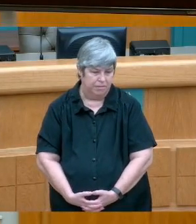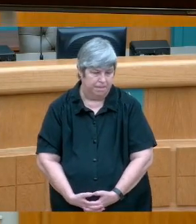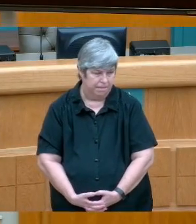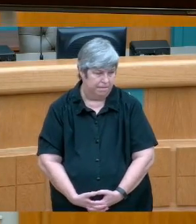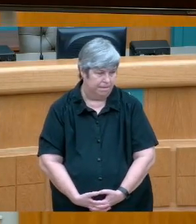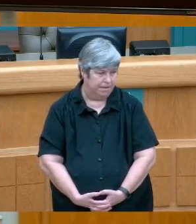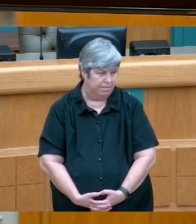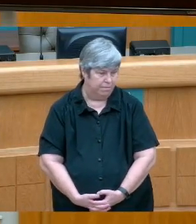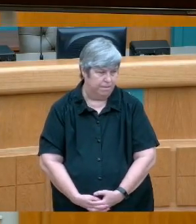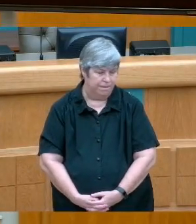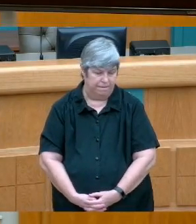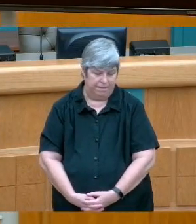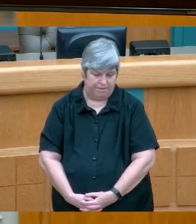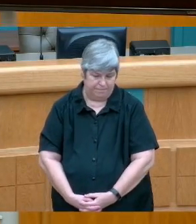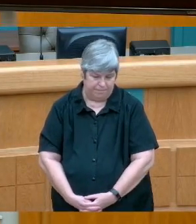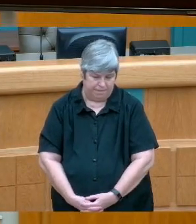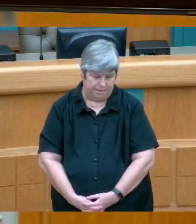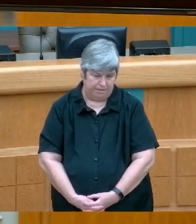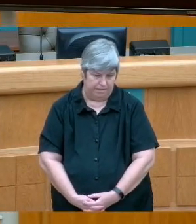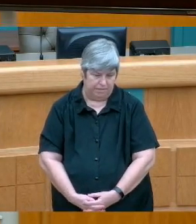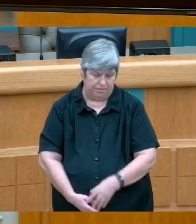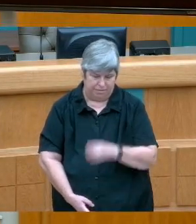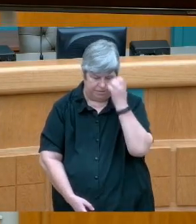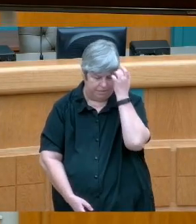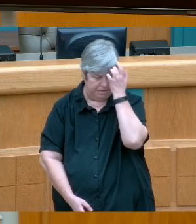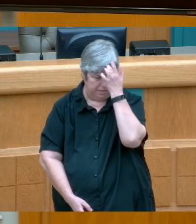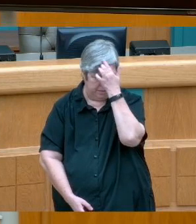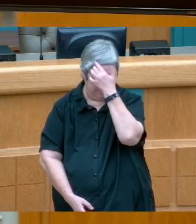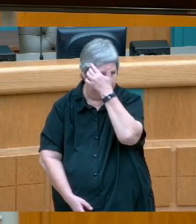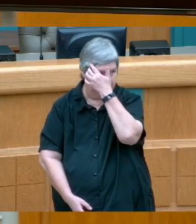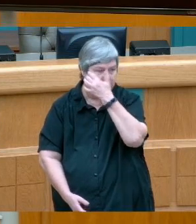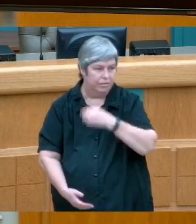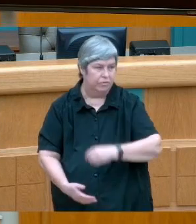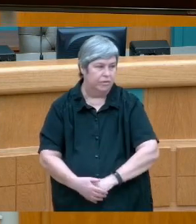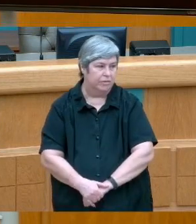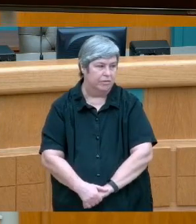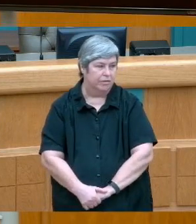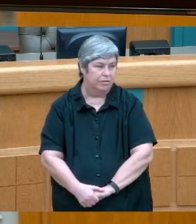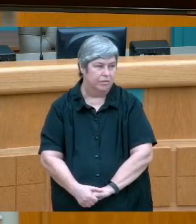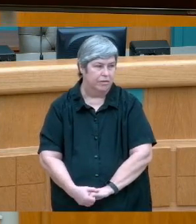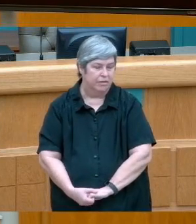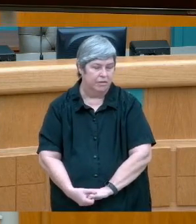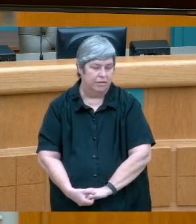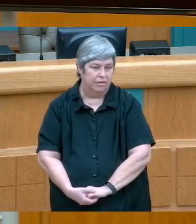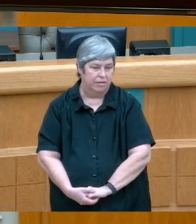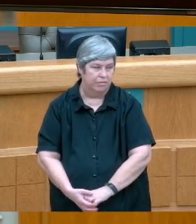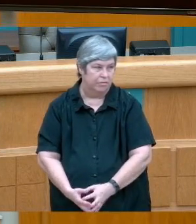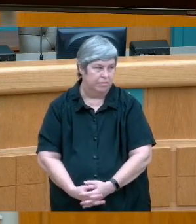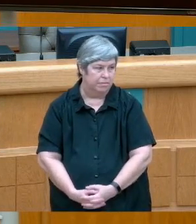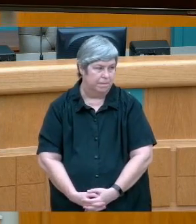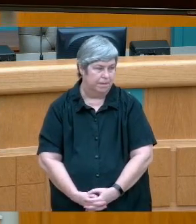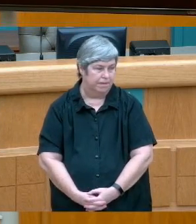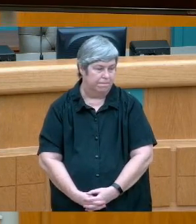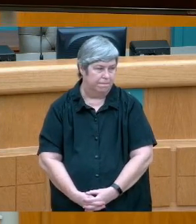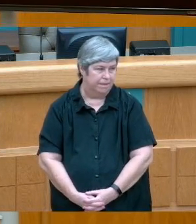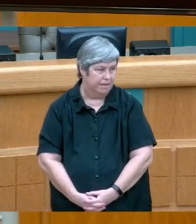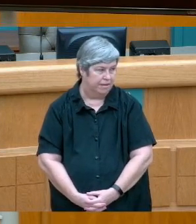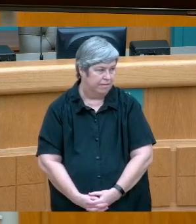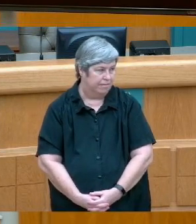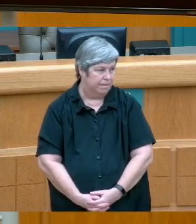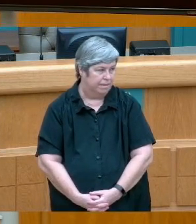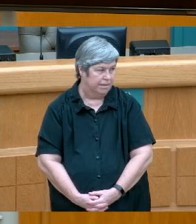83 especímenes colectados y los resultados fueron negativos para los 83 pruebas. Estas